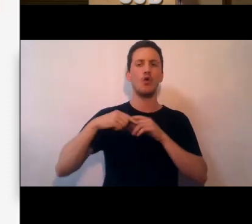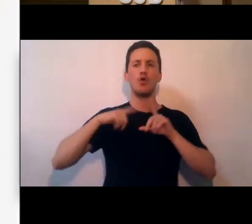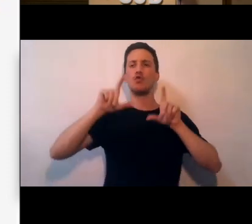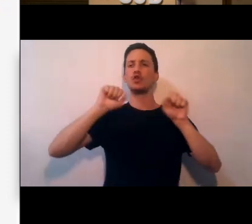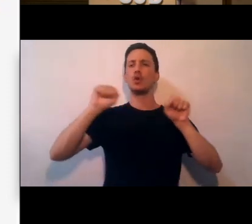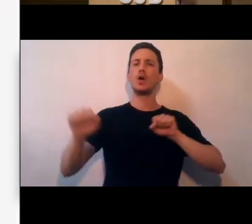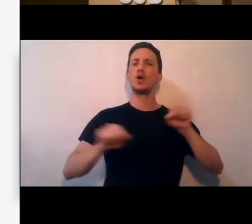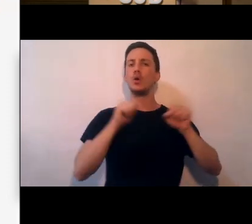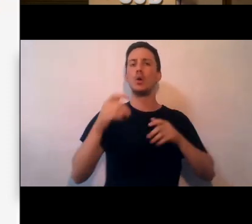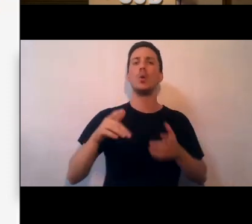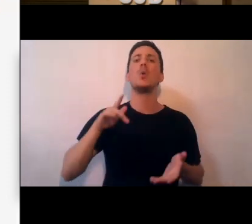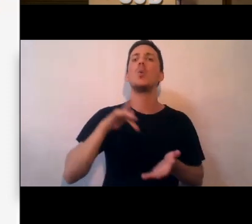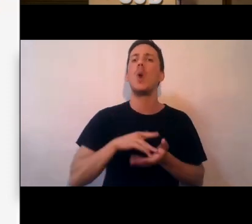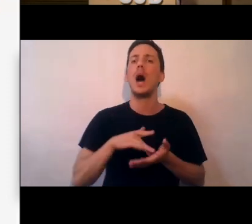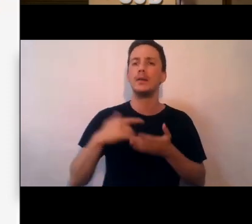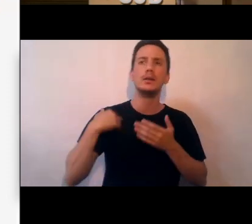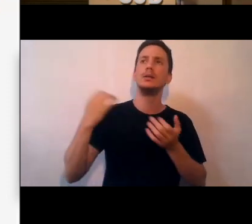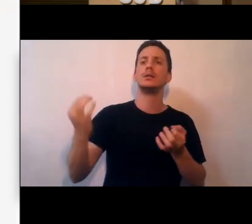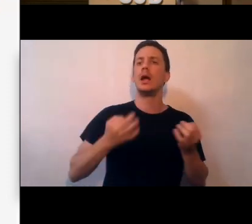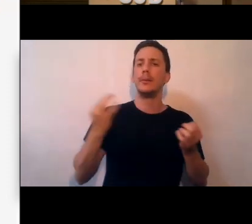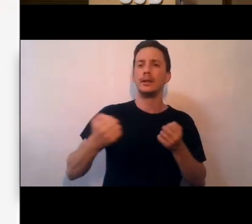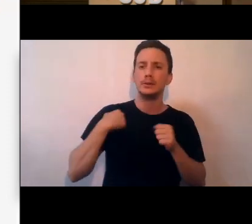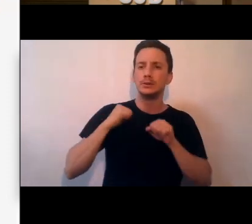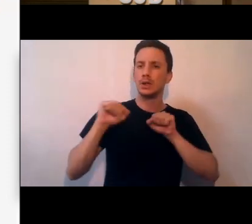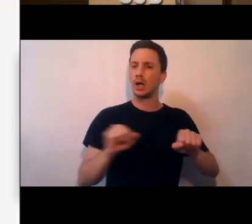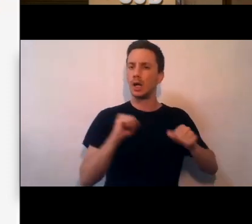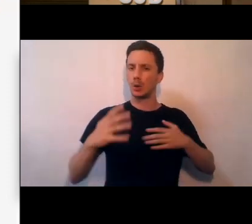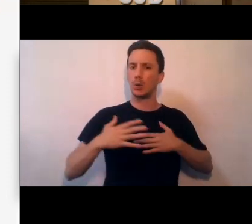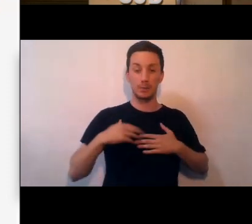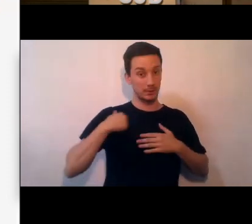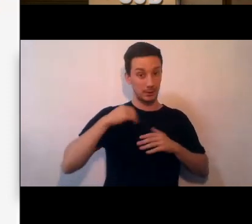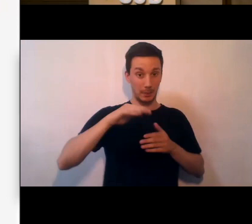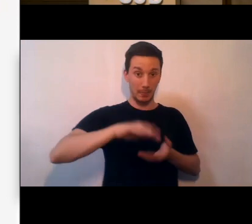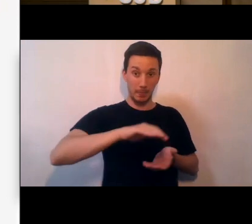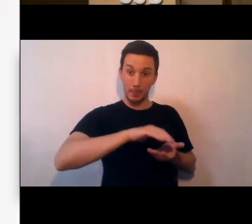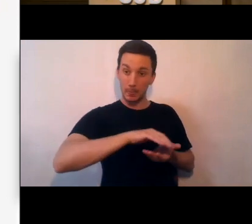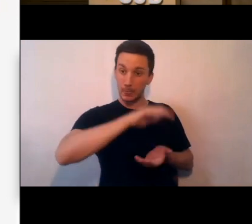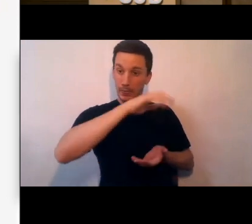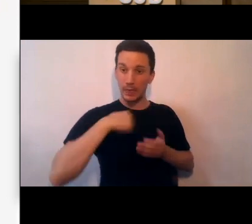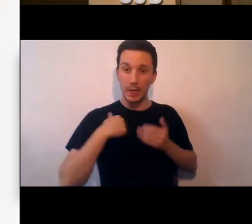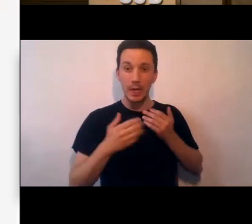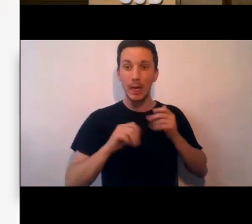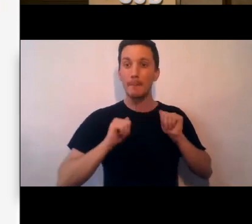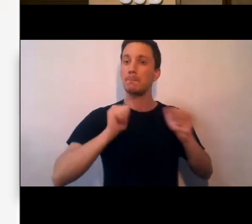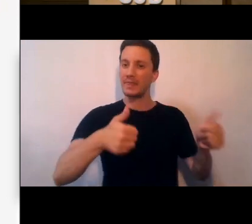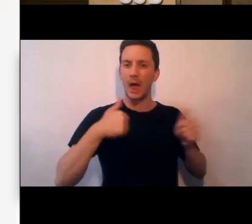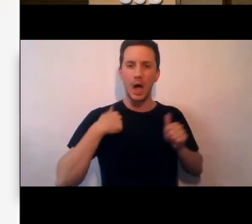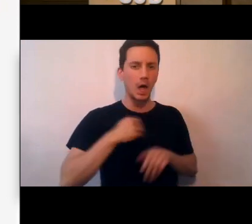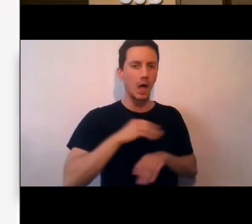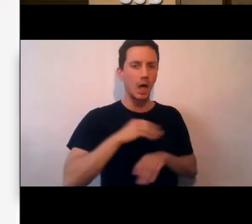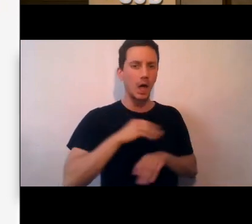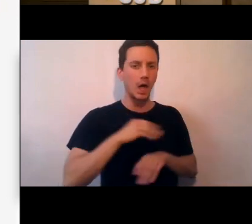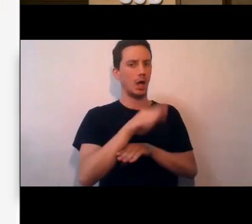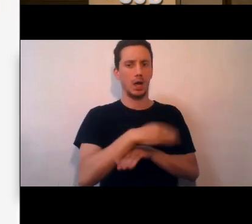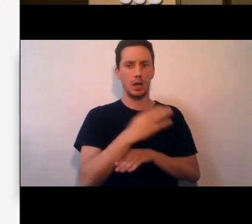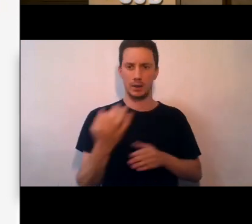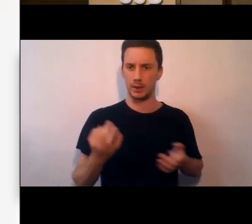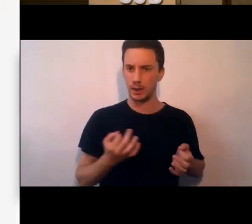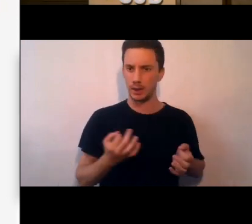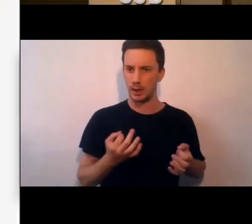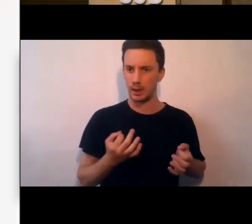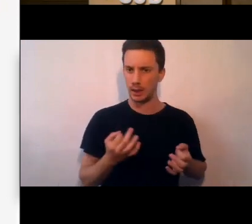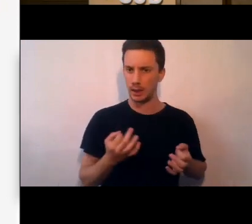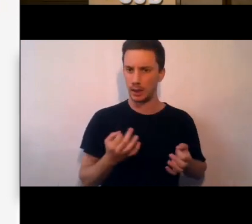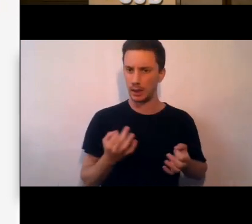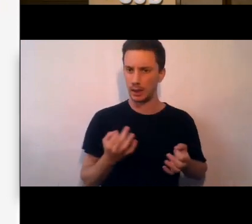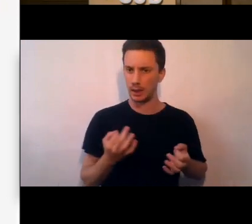Pues en la primera infancia, porque el 80% se dice que el 80% del sol que te va a dar a lo largo de la vida te va a dar